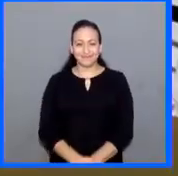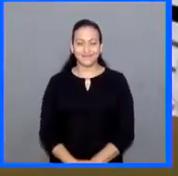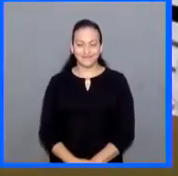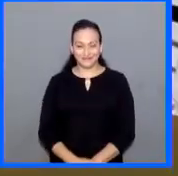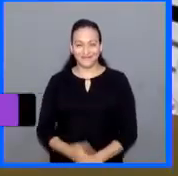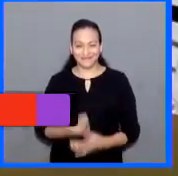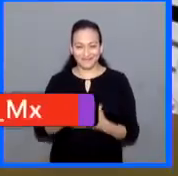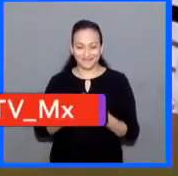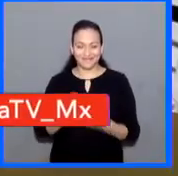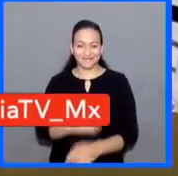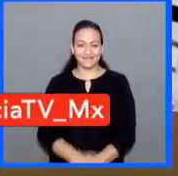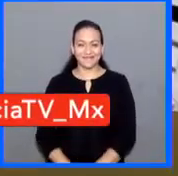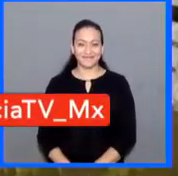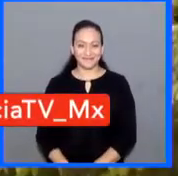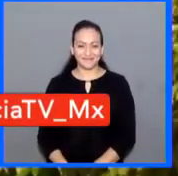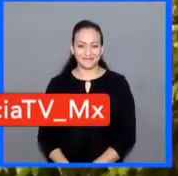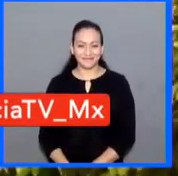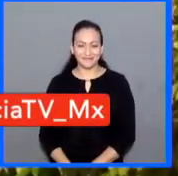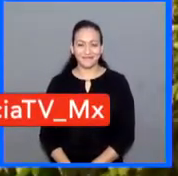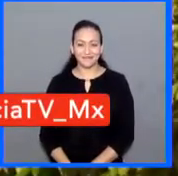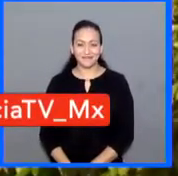Semanario Judicial.